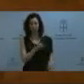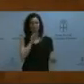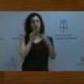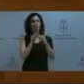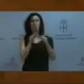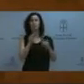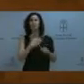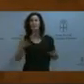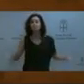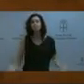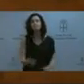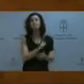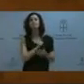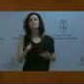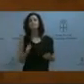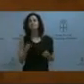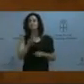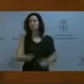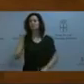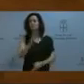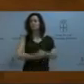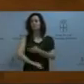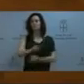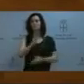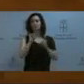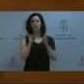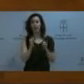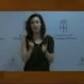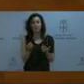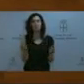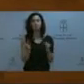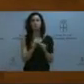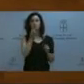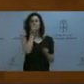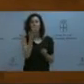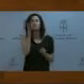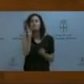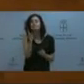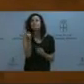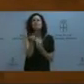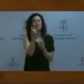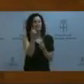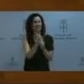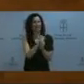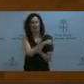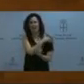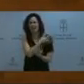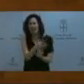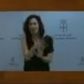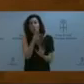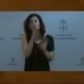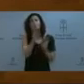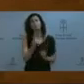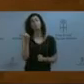autonomía personal y la vida independiente de las personas con diversidad funcional. Creemos, además, que queda mucho trabajo por hacer en este sentido por parte de los